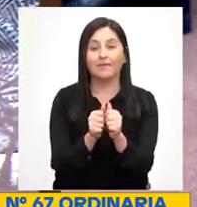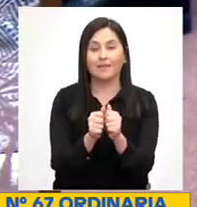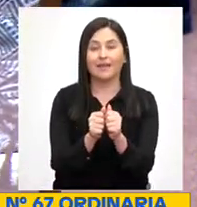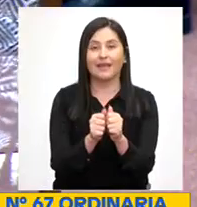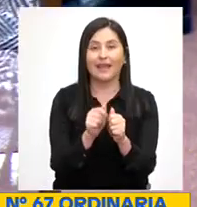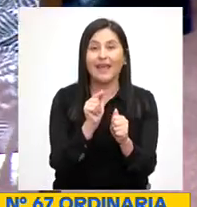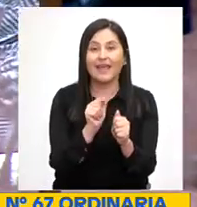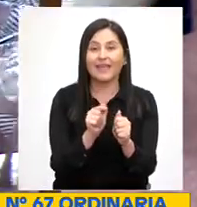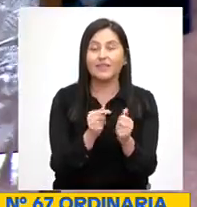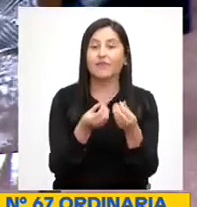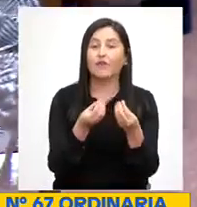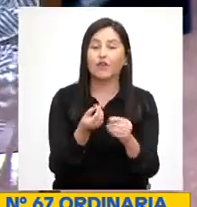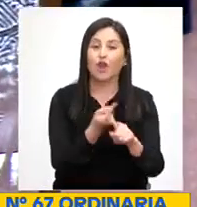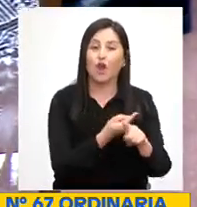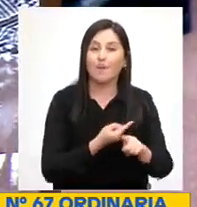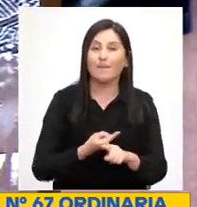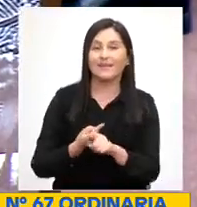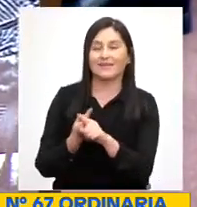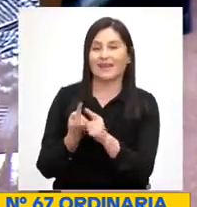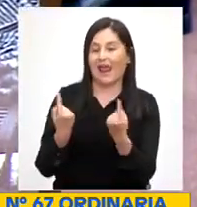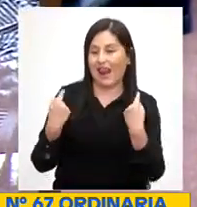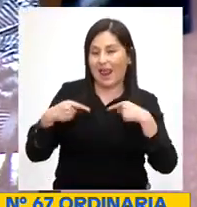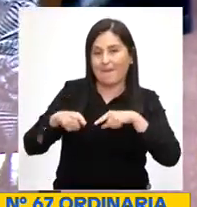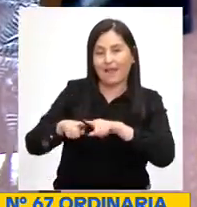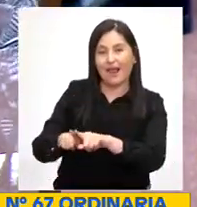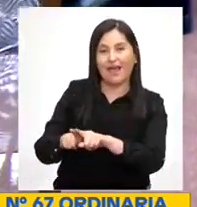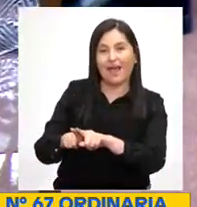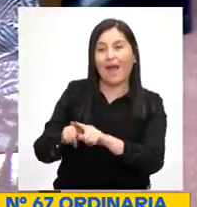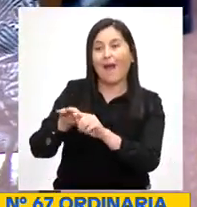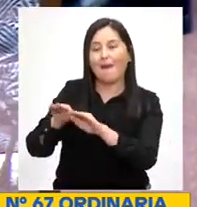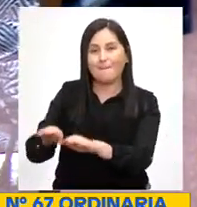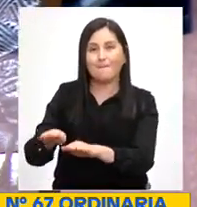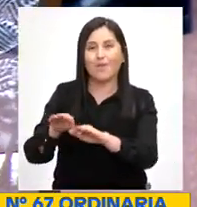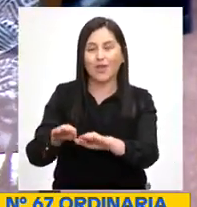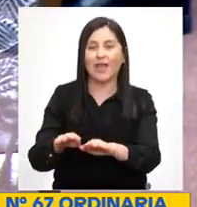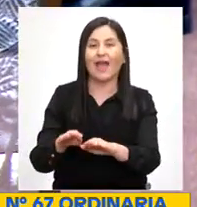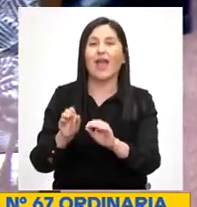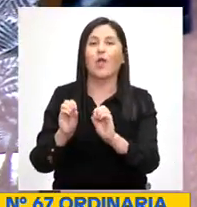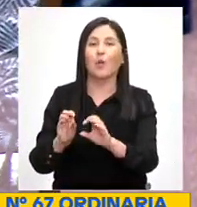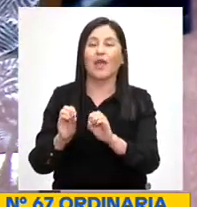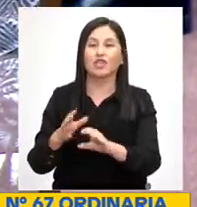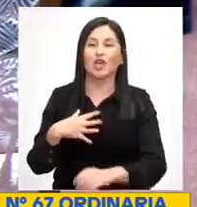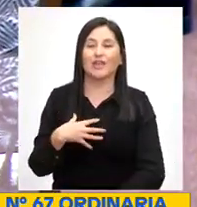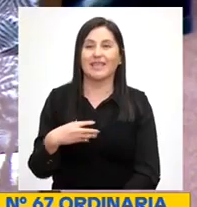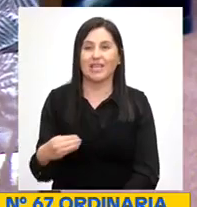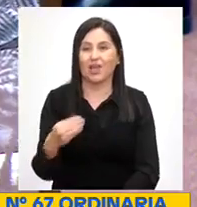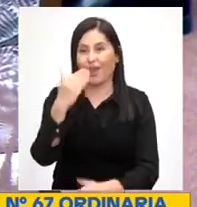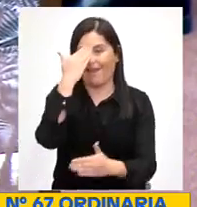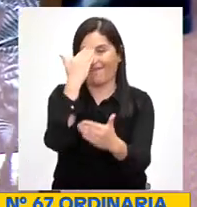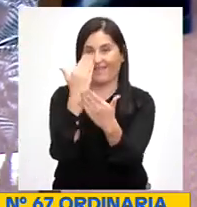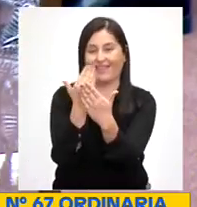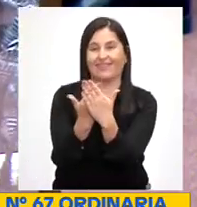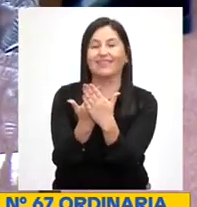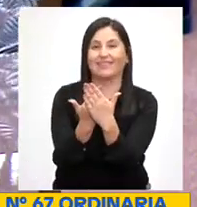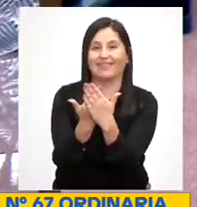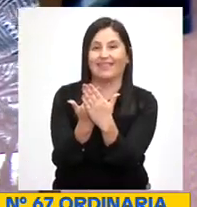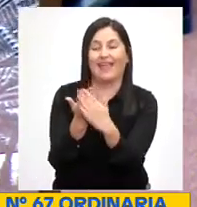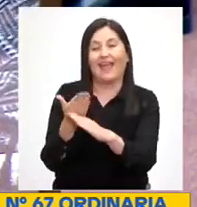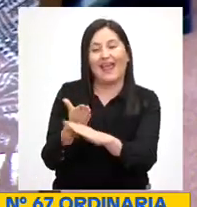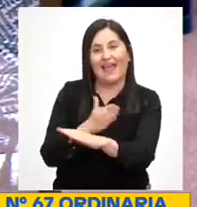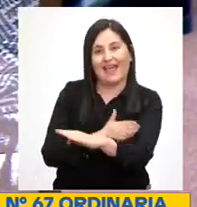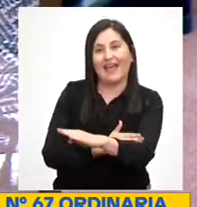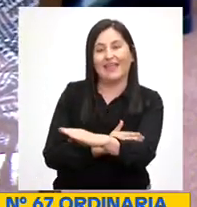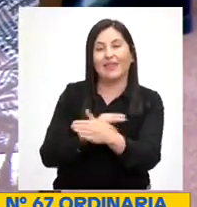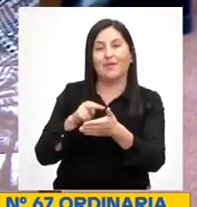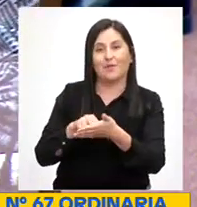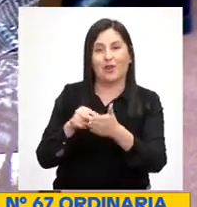adecuado para conversar en la pareja para apoyar en la educación de nuestros hijos para enfrentar de forma temprana